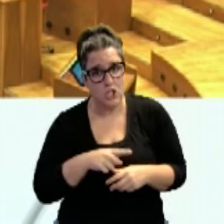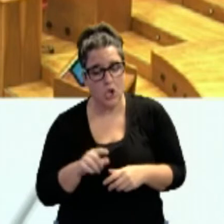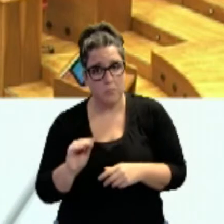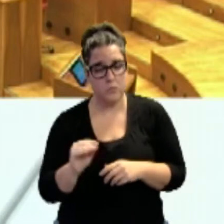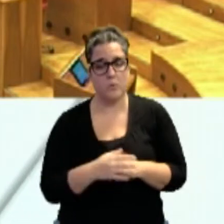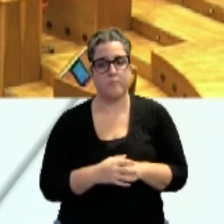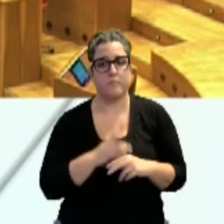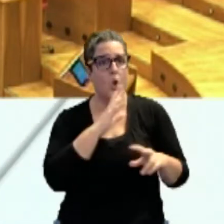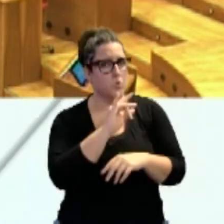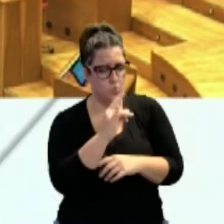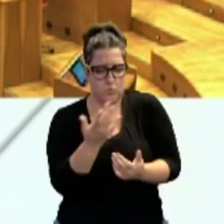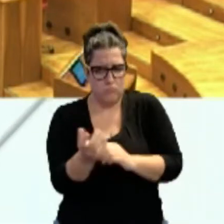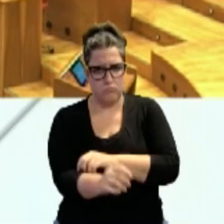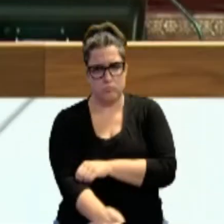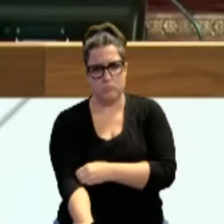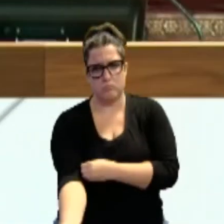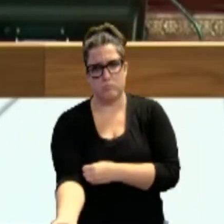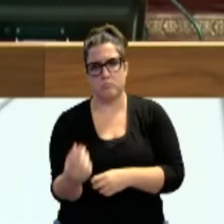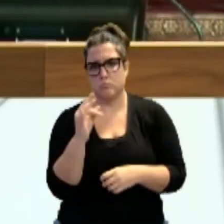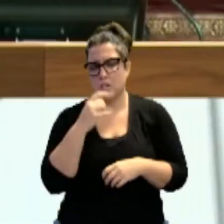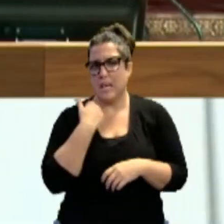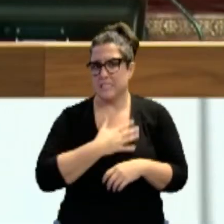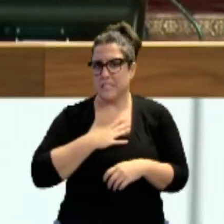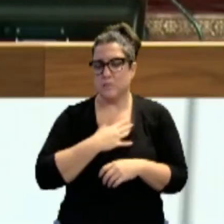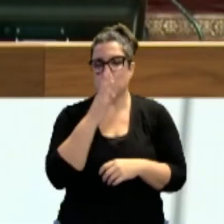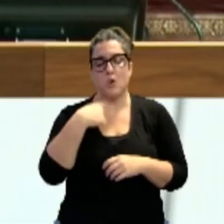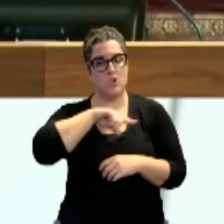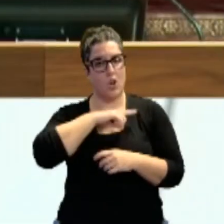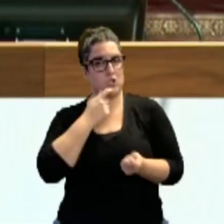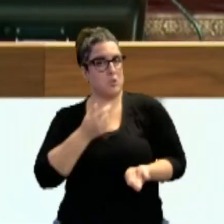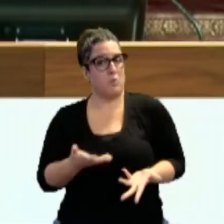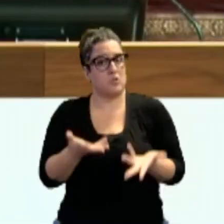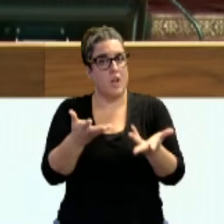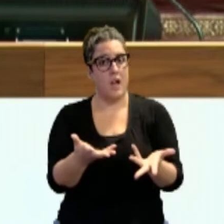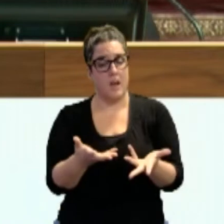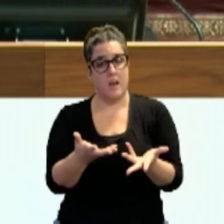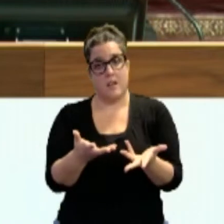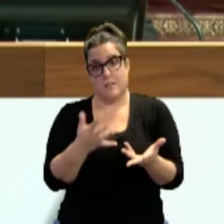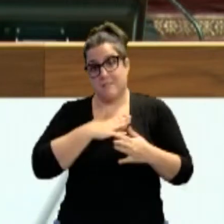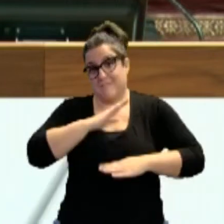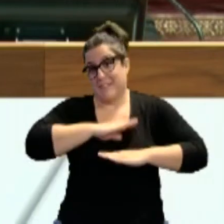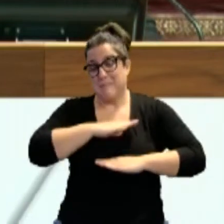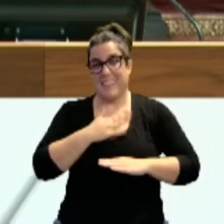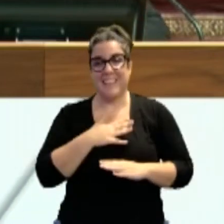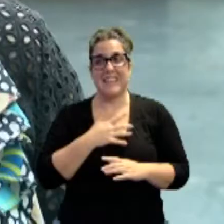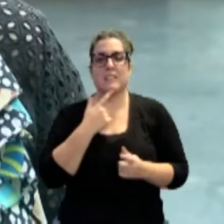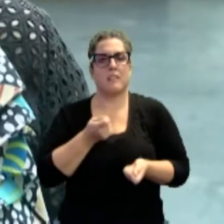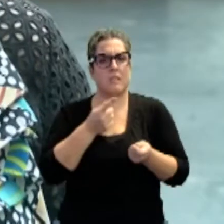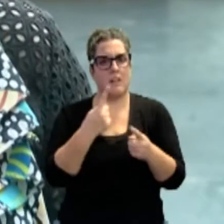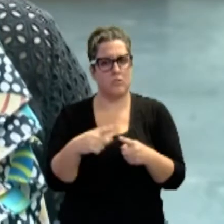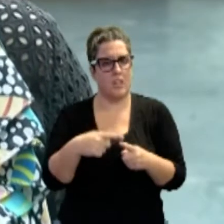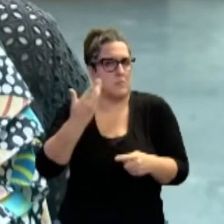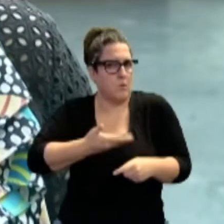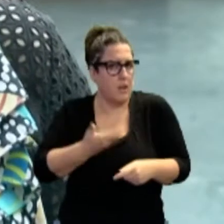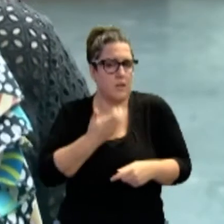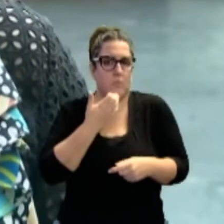Sí, estamos muy satisfechos y nosotros hemos aportado en la medida de nuestras posibilidades cuestiones muy importantes. Todo